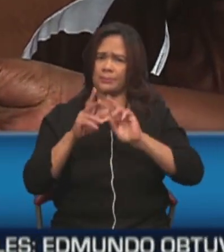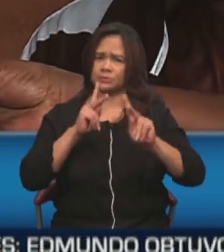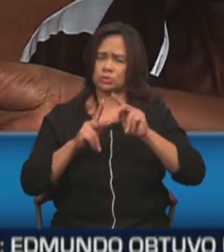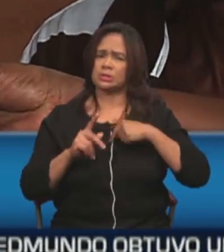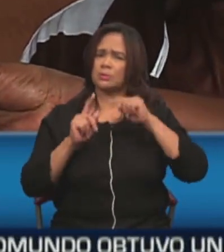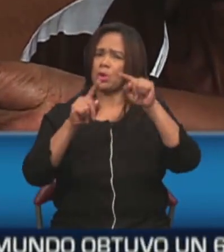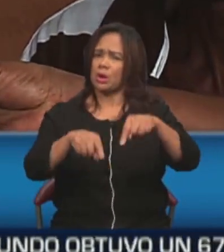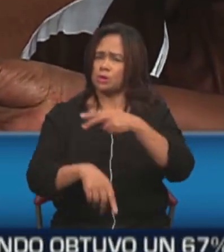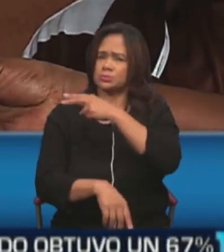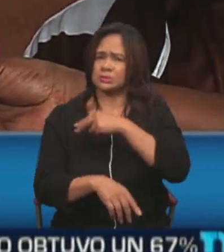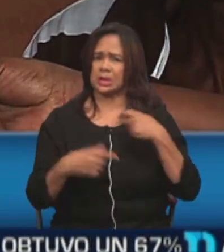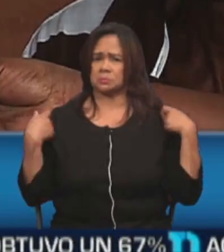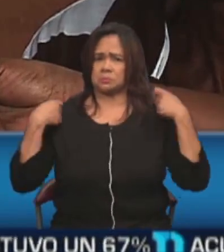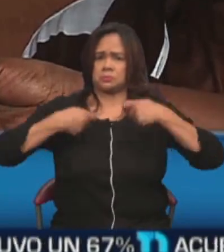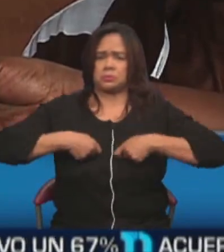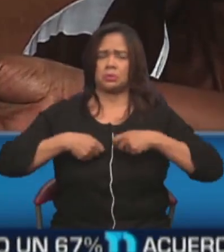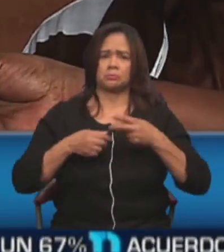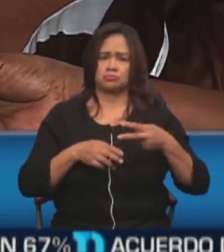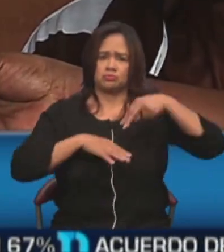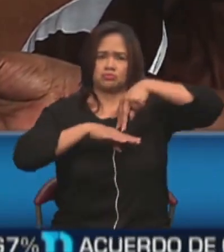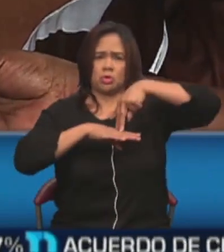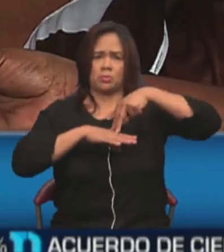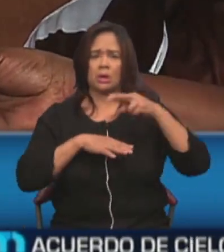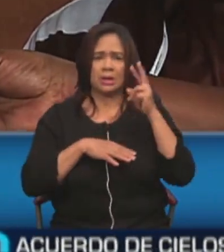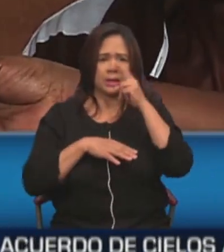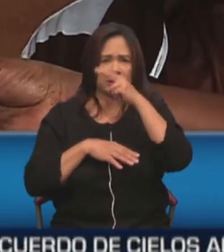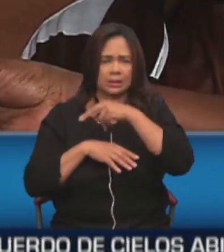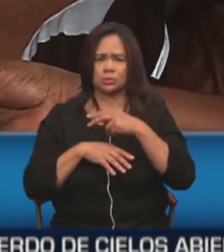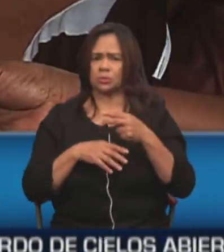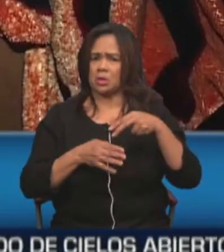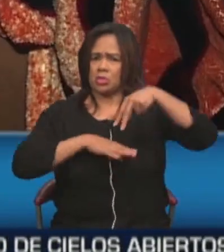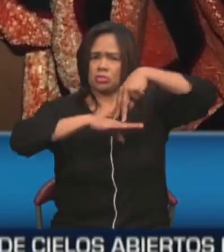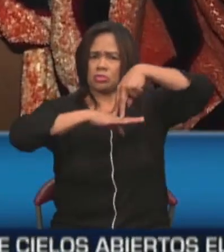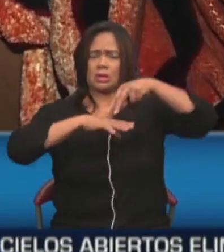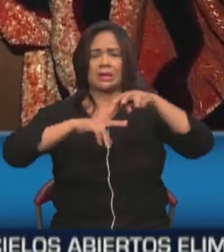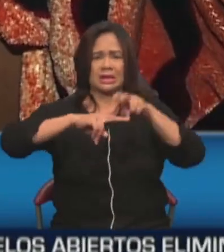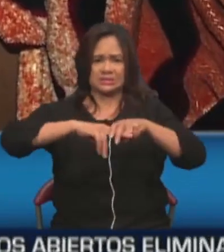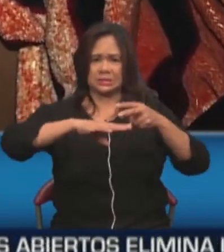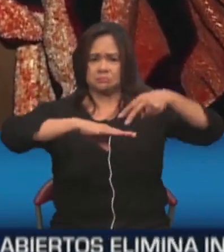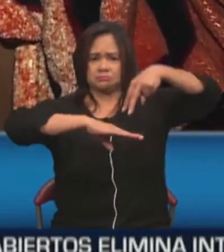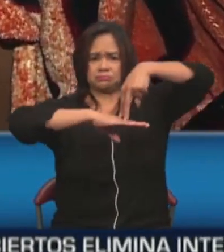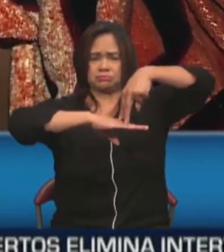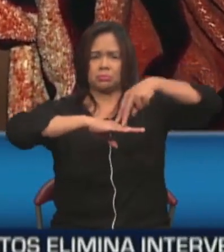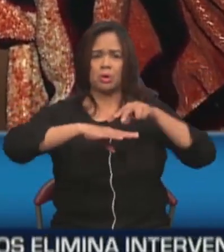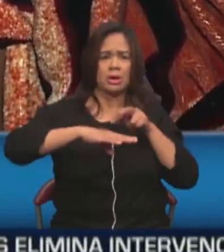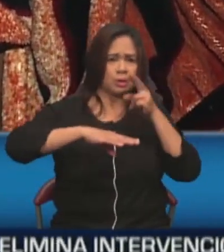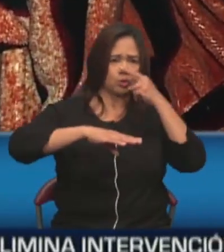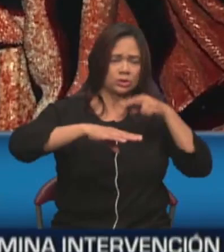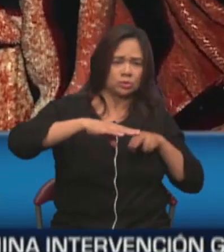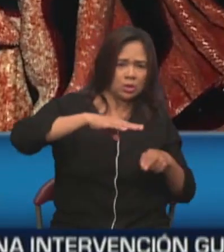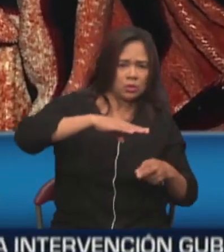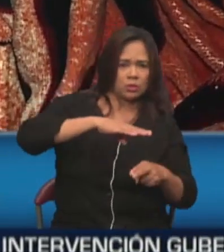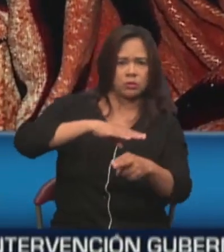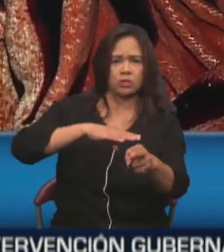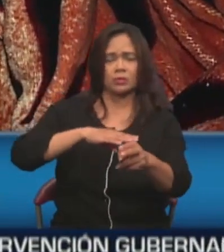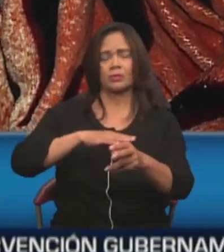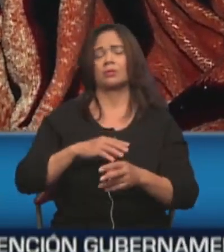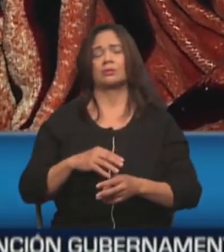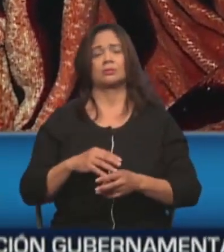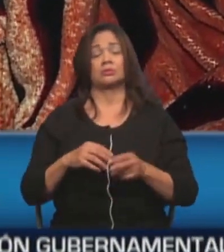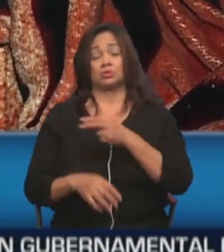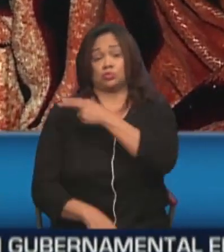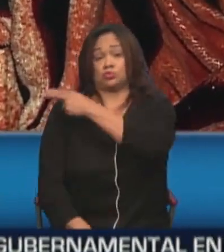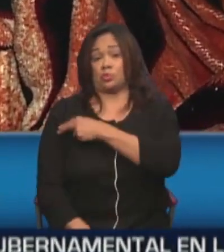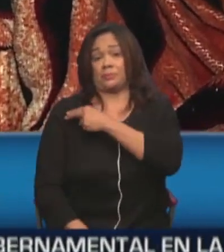y tenemos que encaramarnos en la silla por los ratones. Eso no se ve bien. Los familiares de Richard Pérez manifestaron que ese